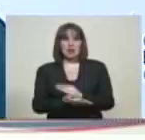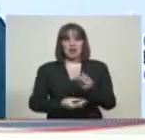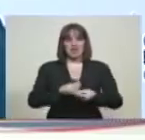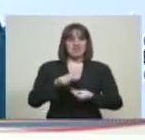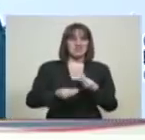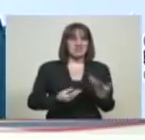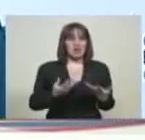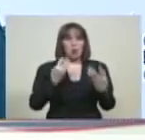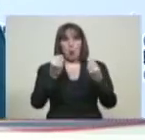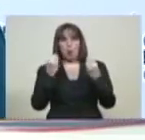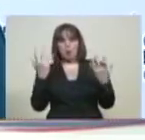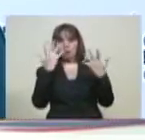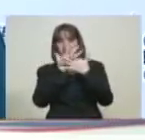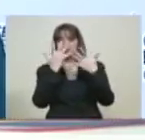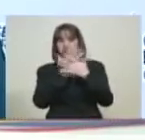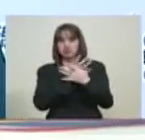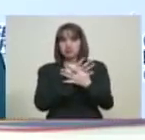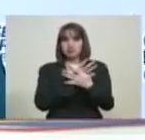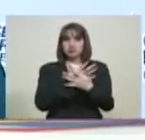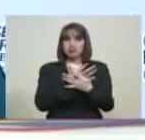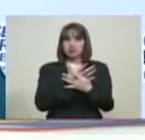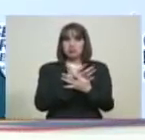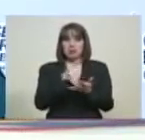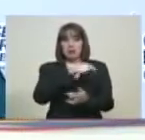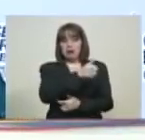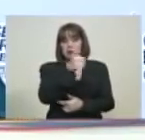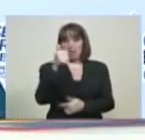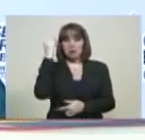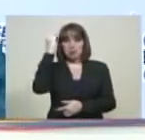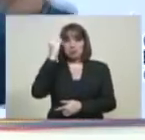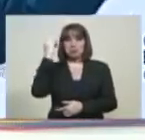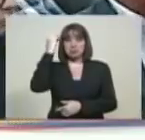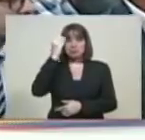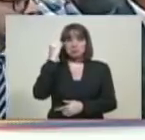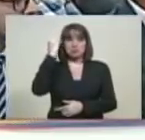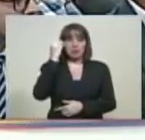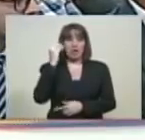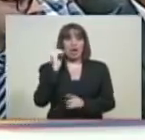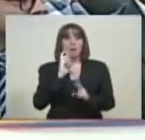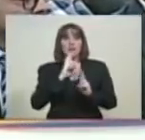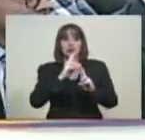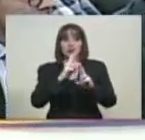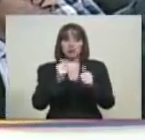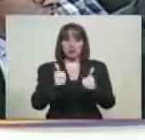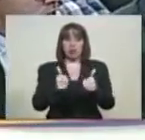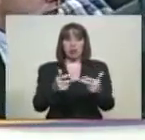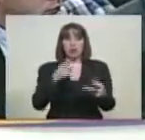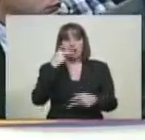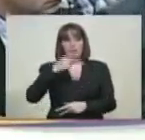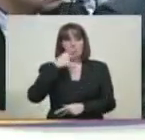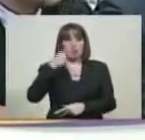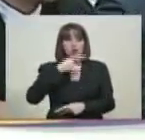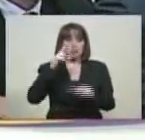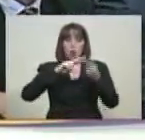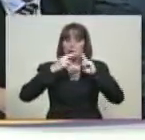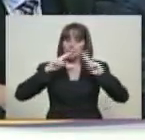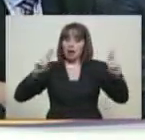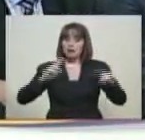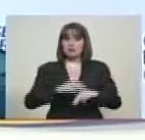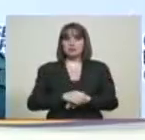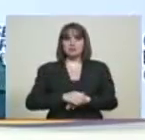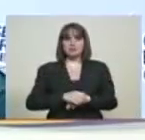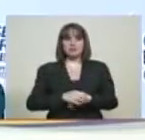hicieron se quedan en la interpretación porque solamente queda un resultado la paz política el